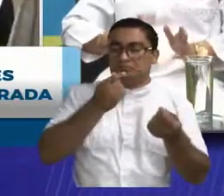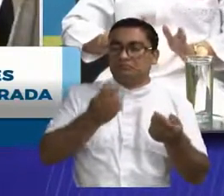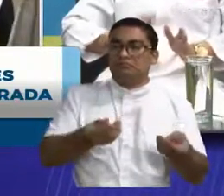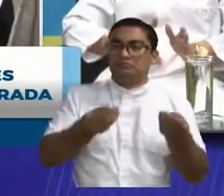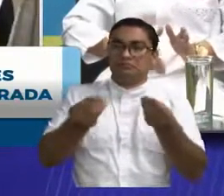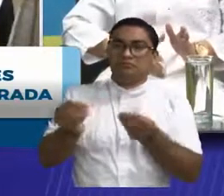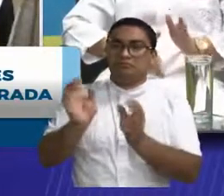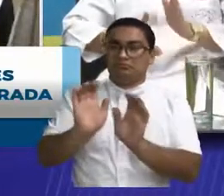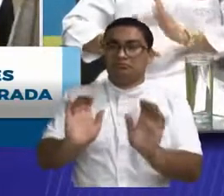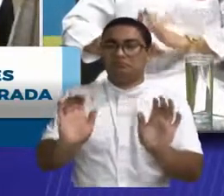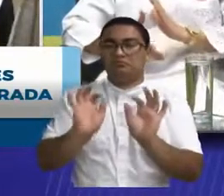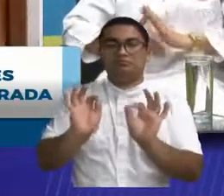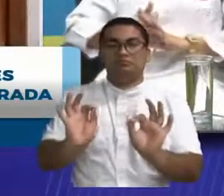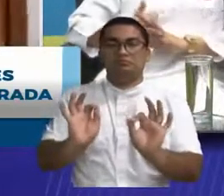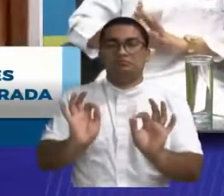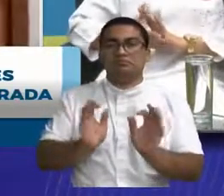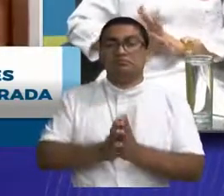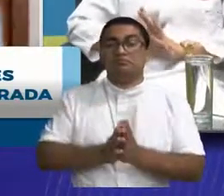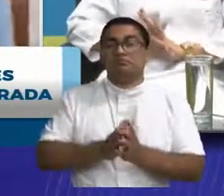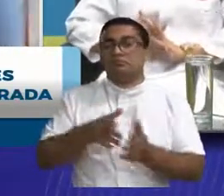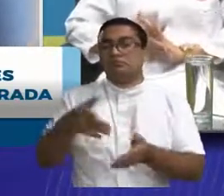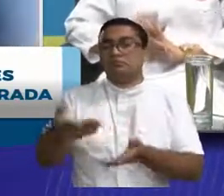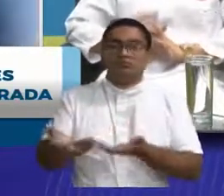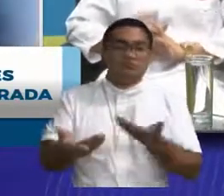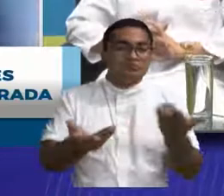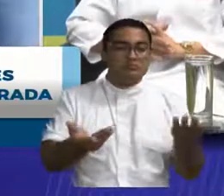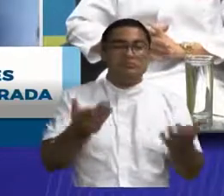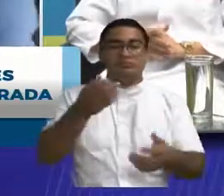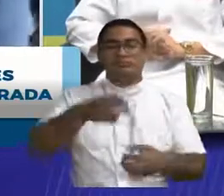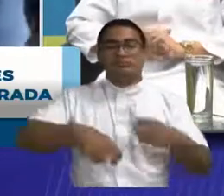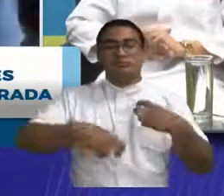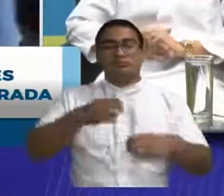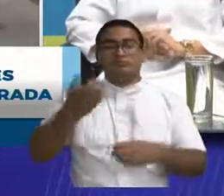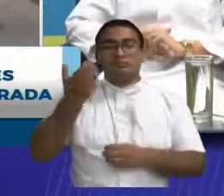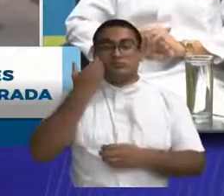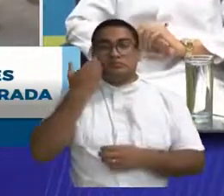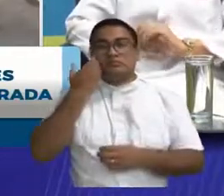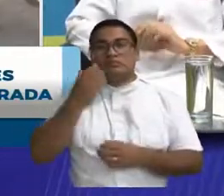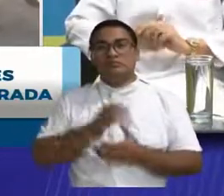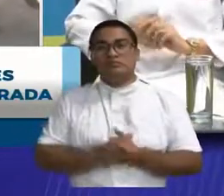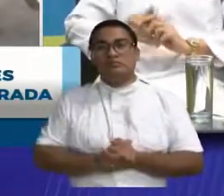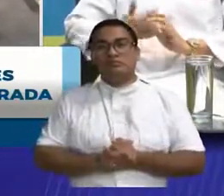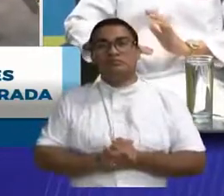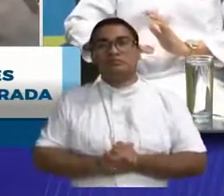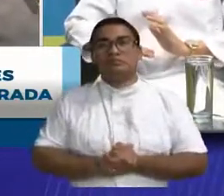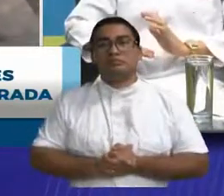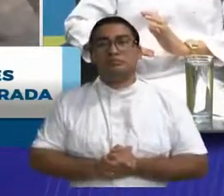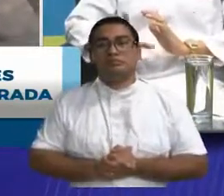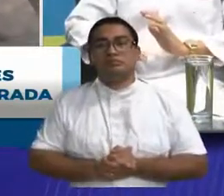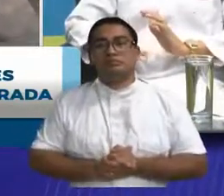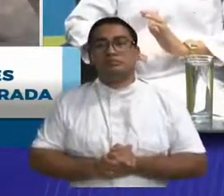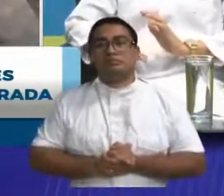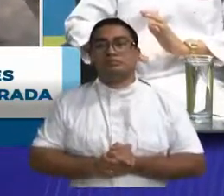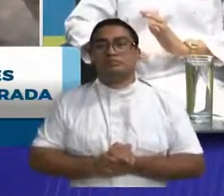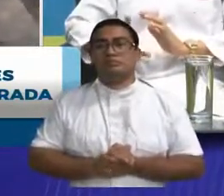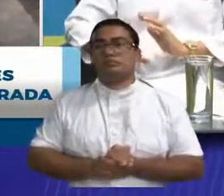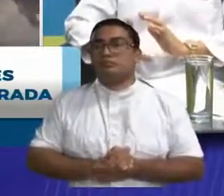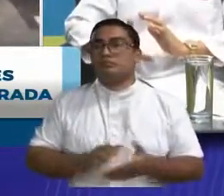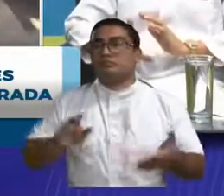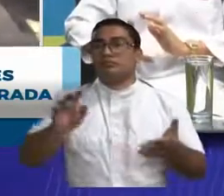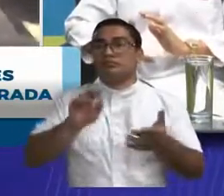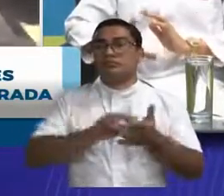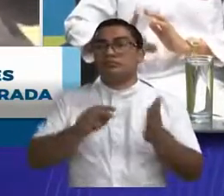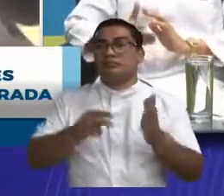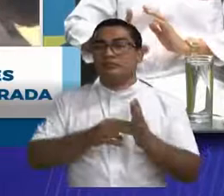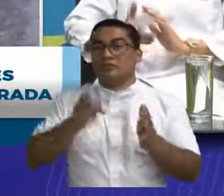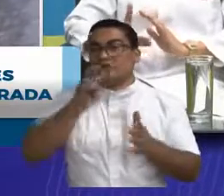puede tener muy buena evolución. ¿Cuál es el problema actualmente que tenemos con estas enfermedades? De que hay un uso indiscriminado de los